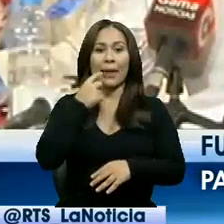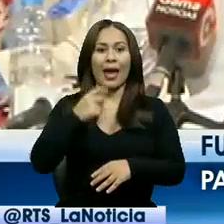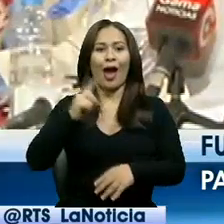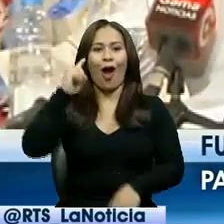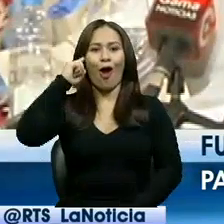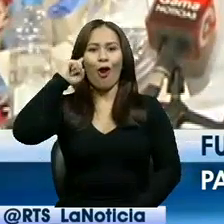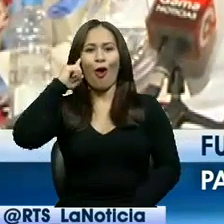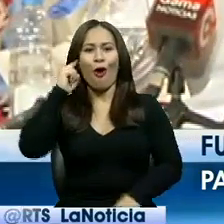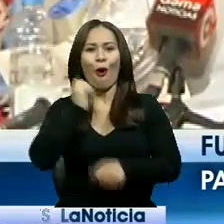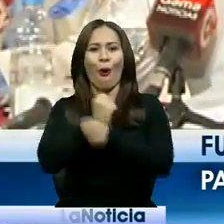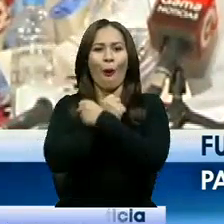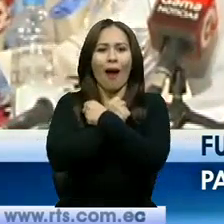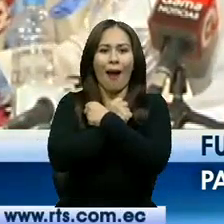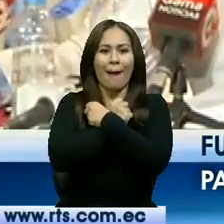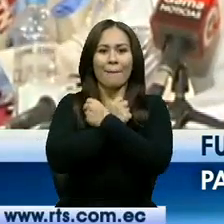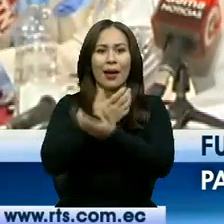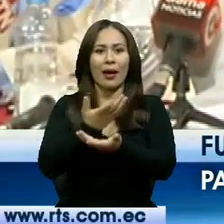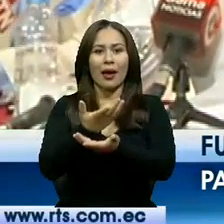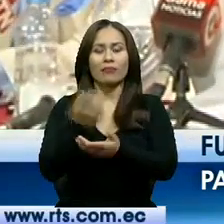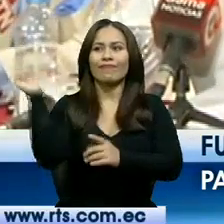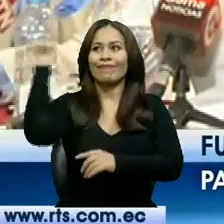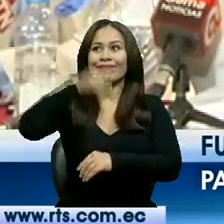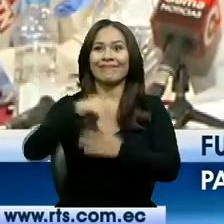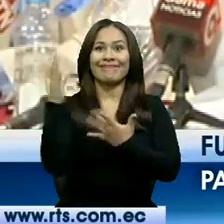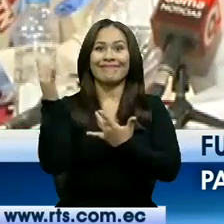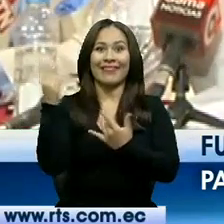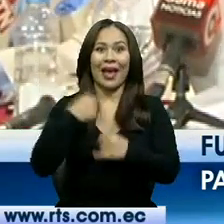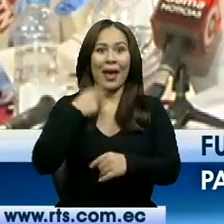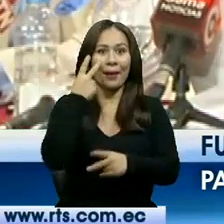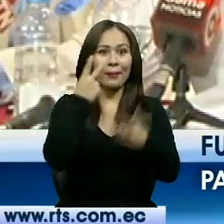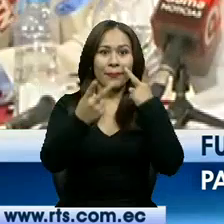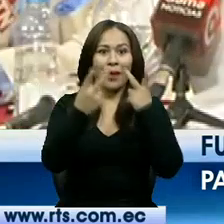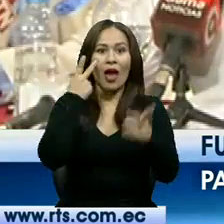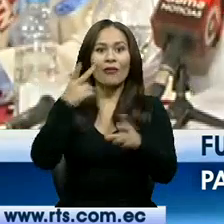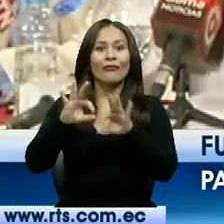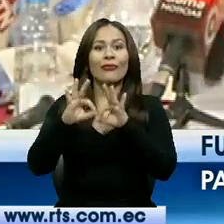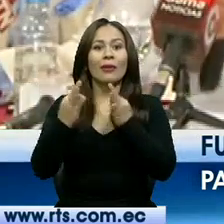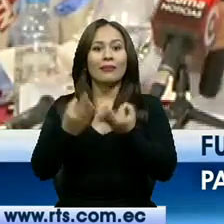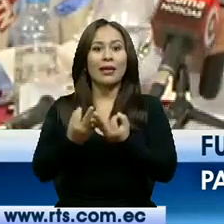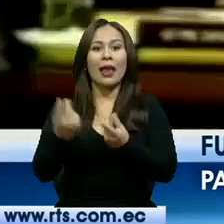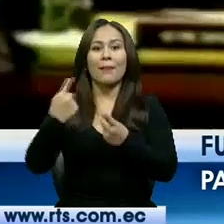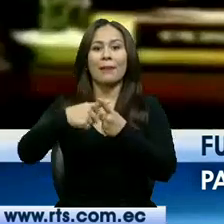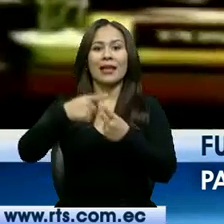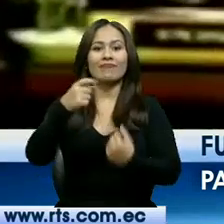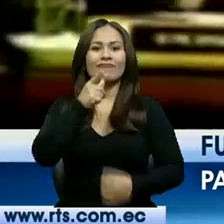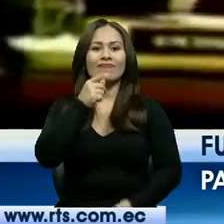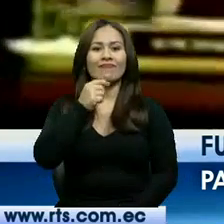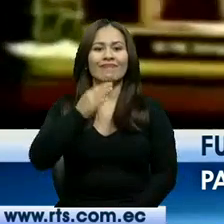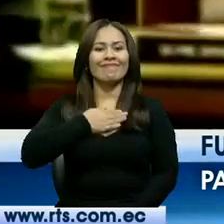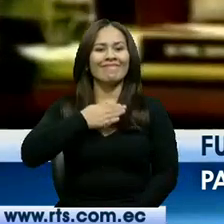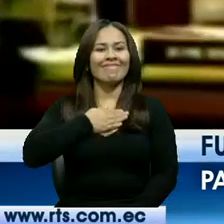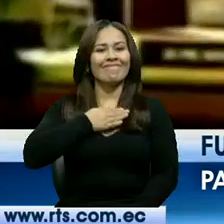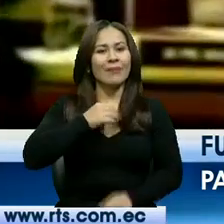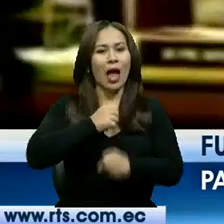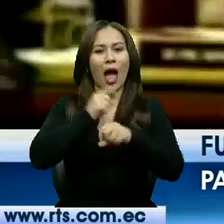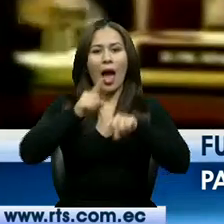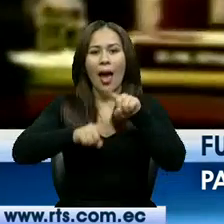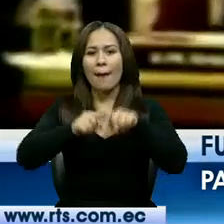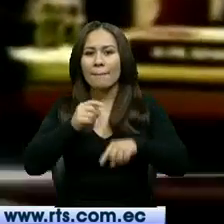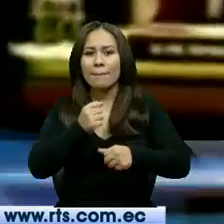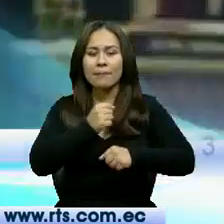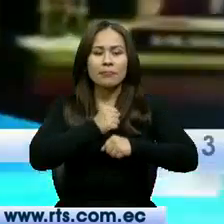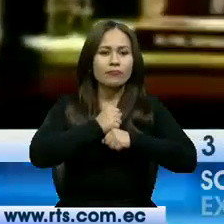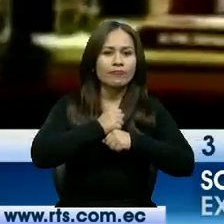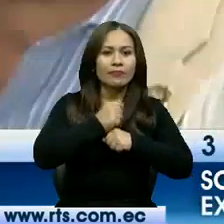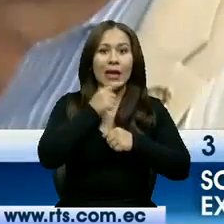para reencontrarse con su familia y simpatizantes. Y Abdalá Bucaram regresa a una familia unida, a una